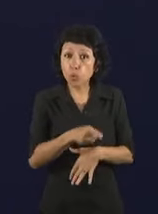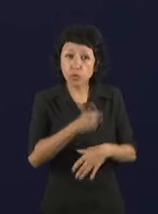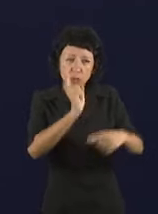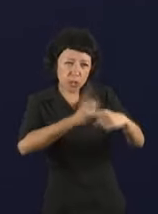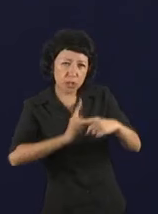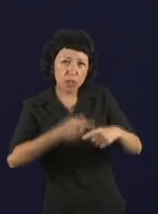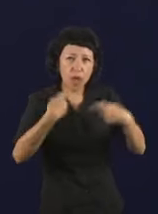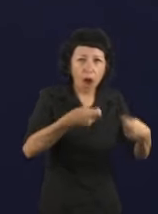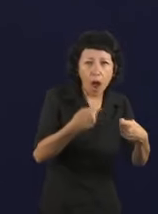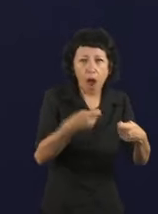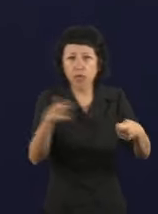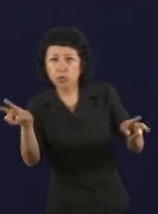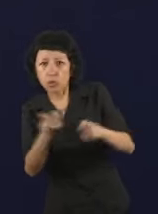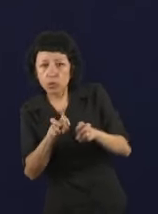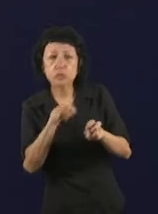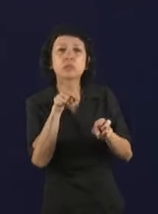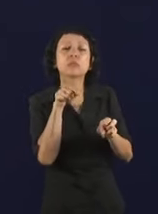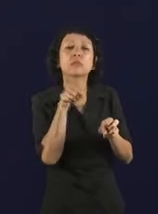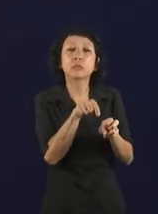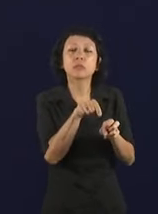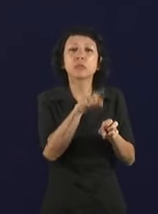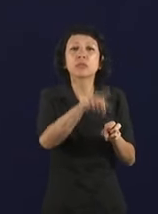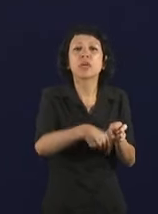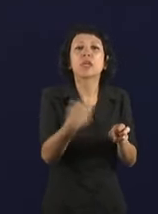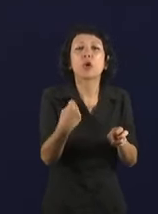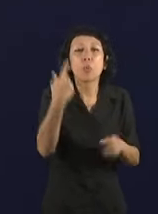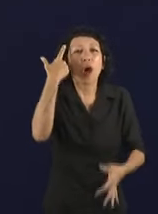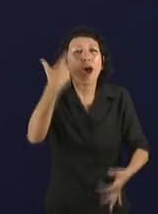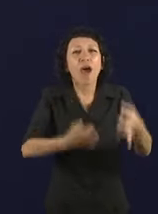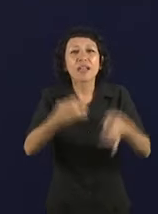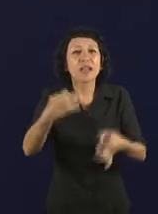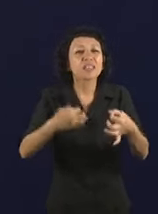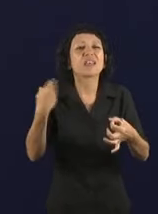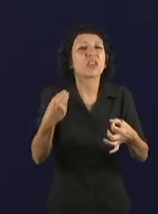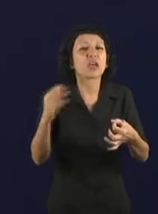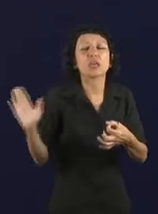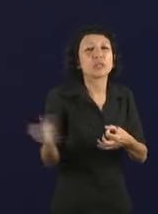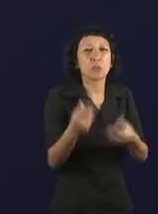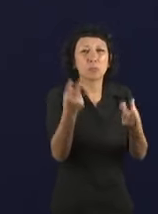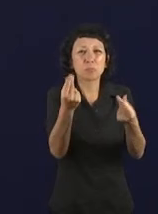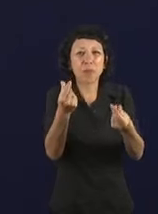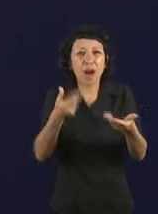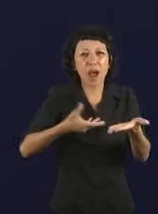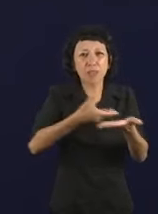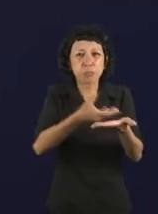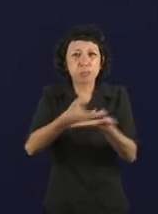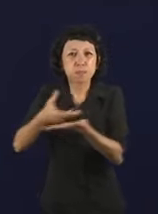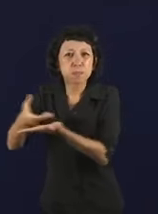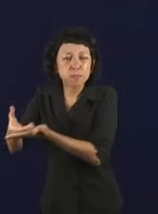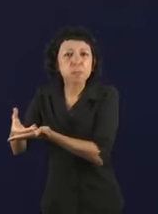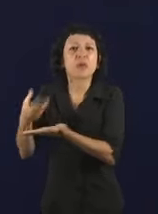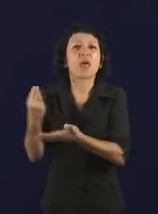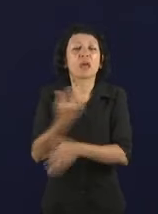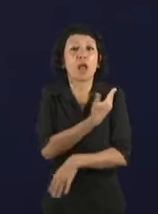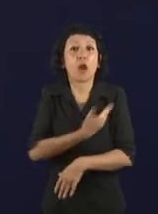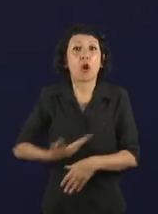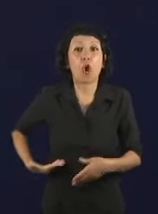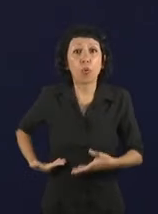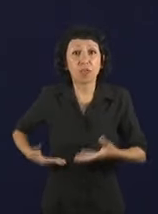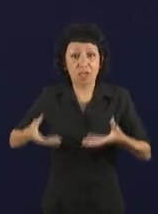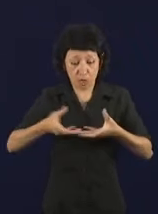también el análisis de todas las partidas todas y cada una de las partidas que el gobierno nacional transfiere a